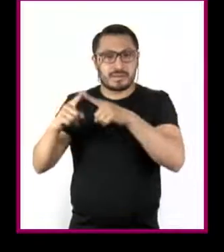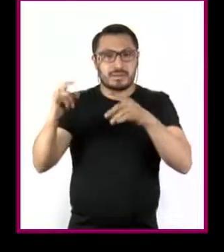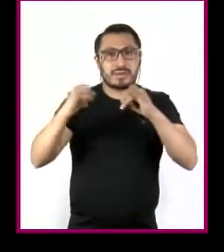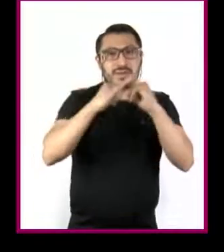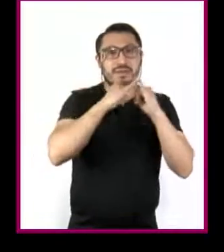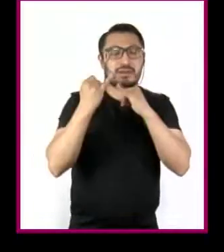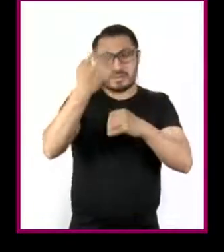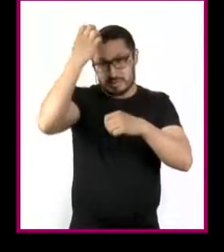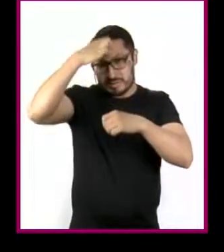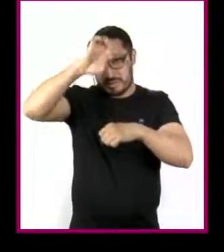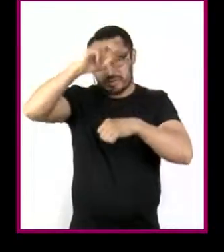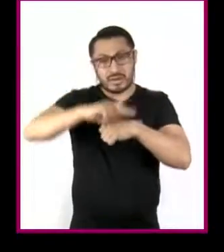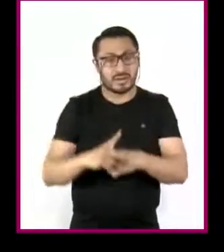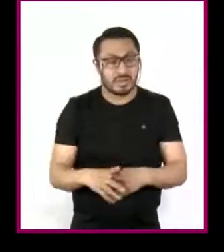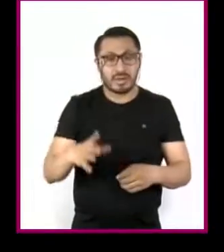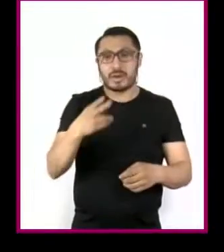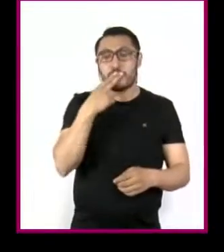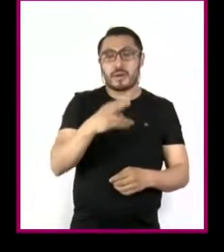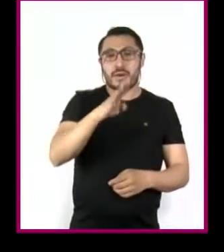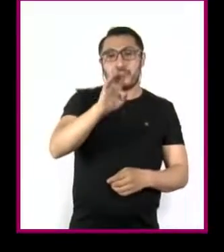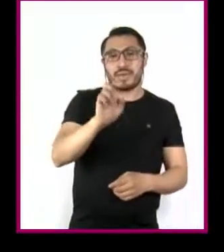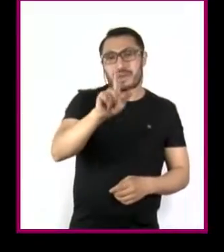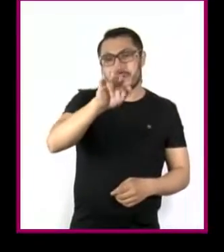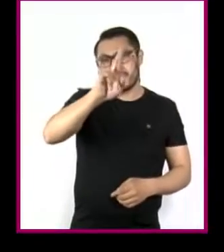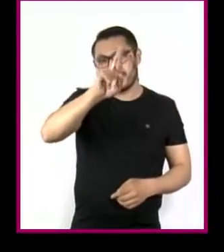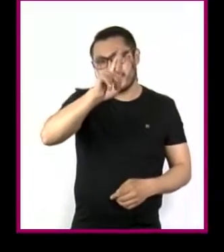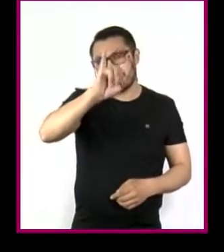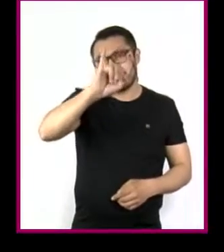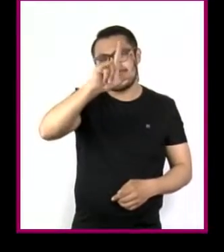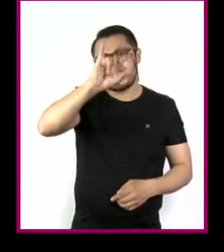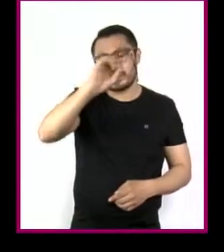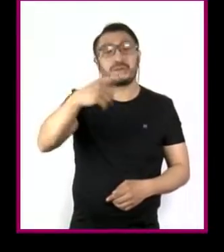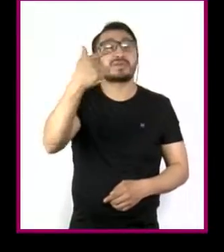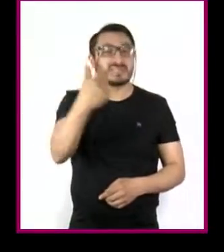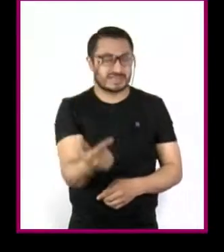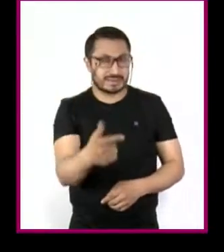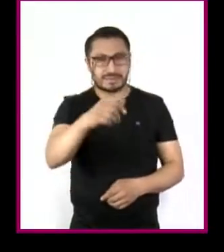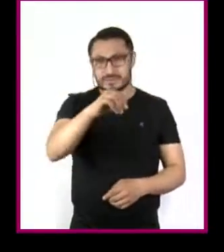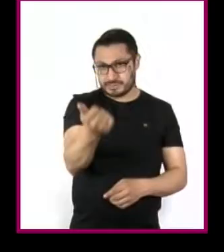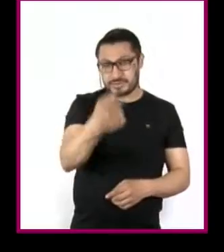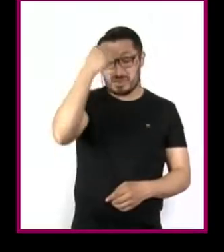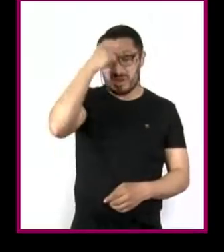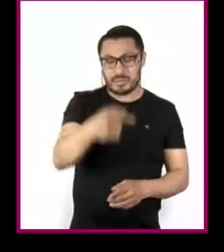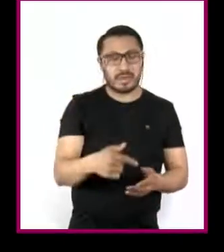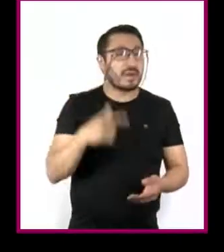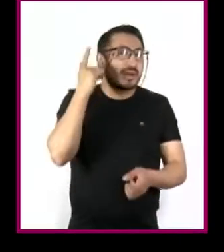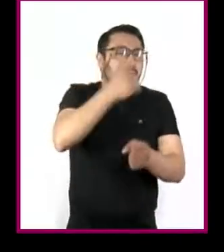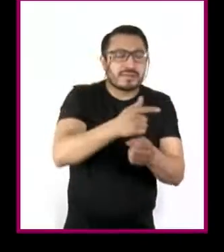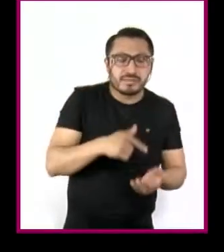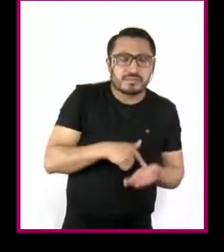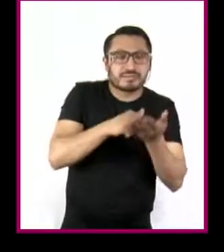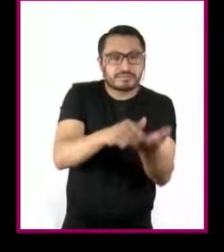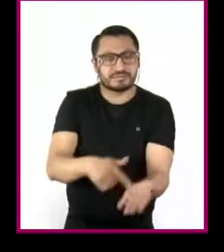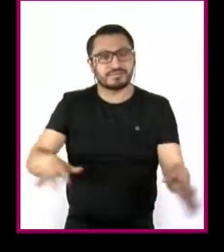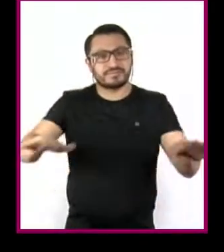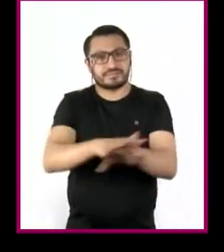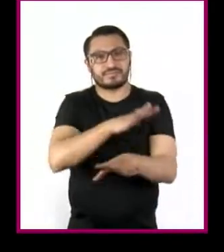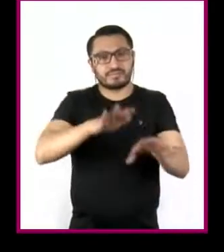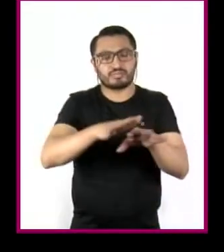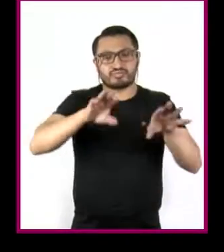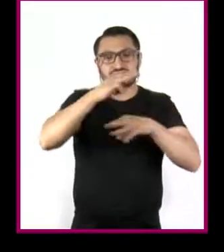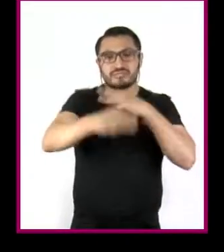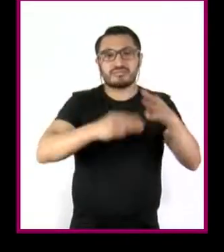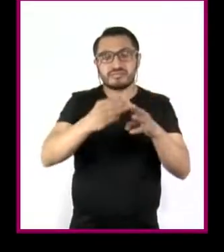en Europa empleó el berilio 7, otro isótopo del berilio, para demostrar cambios en la circulación